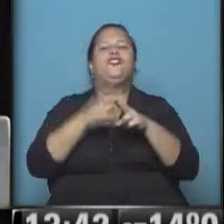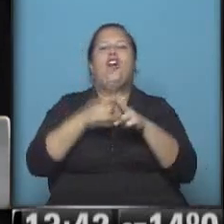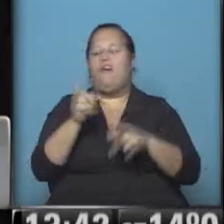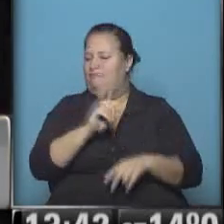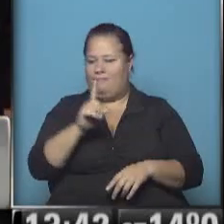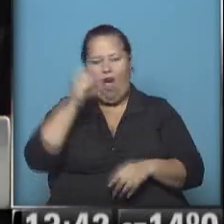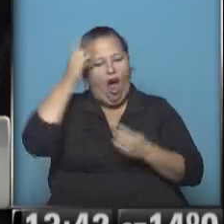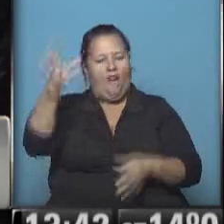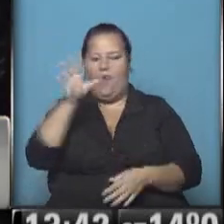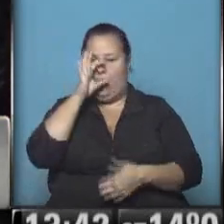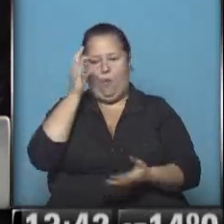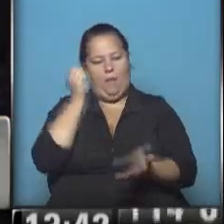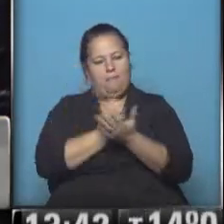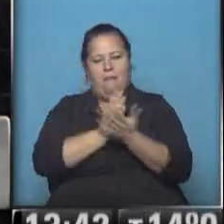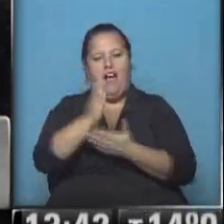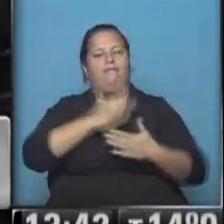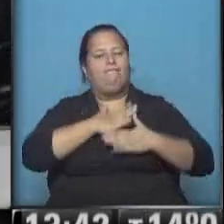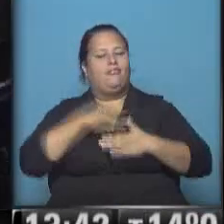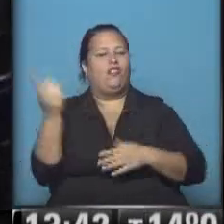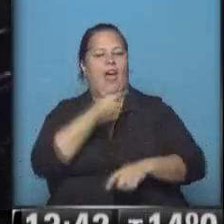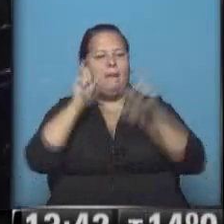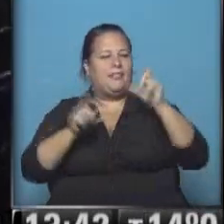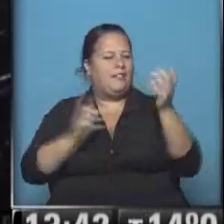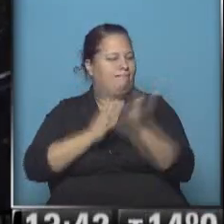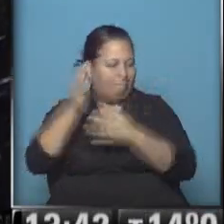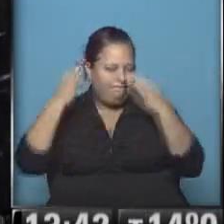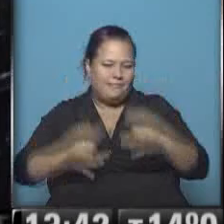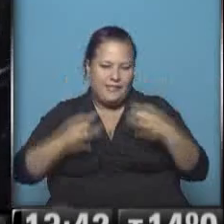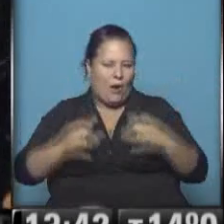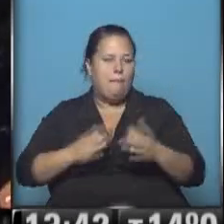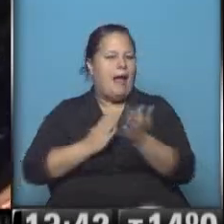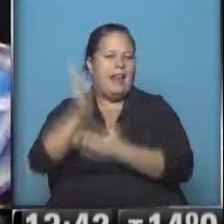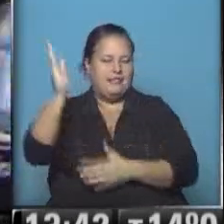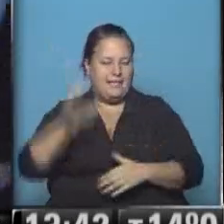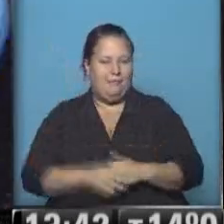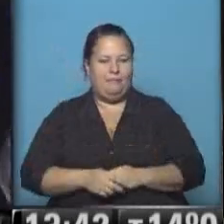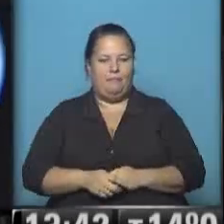nunca lo van a poder sacar. Está en el corazón de la gente definitivamente, para siempre.